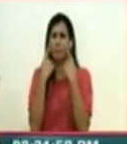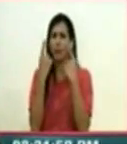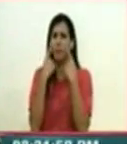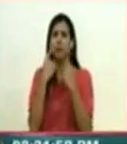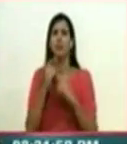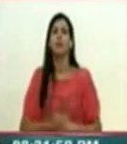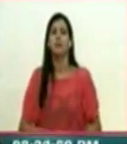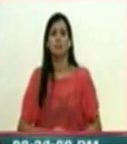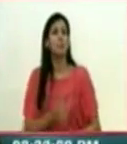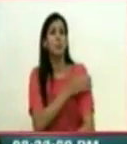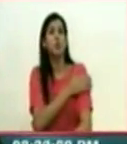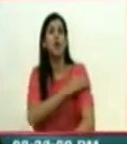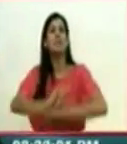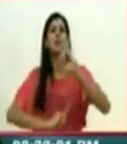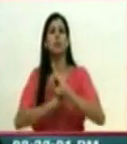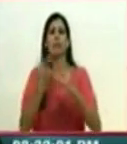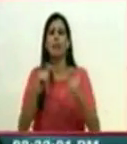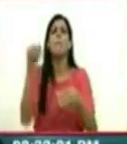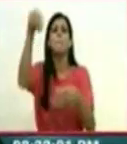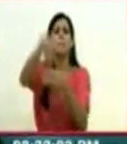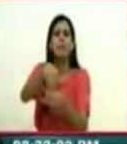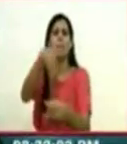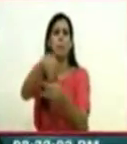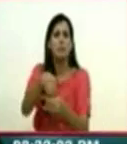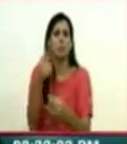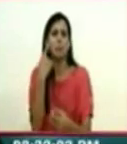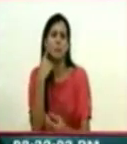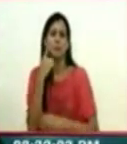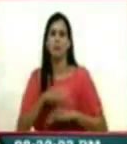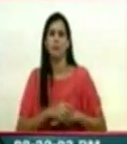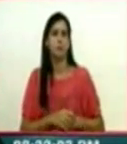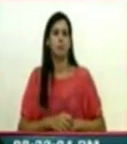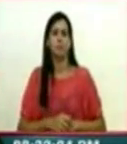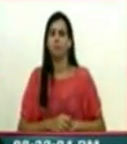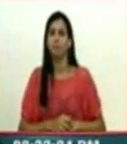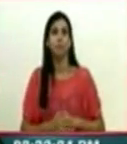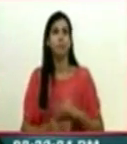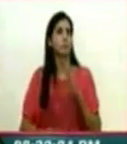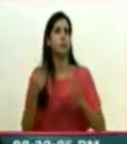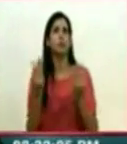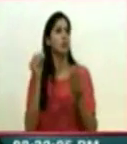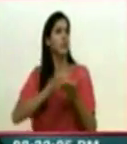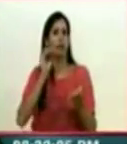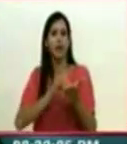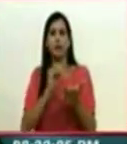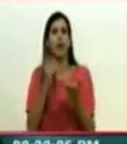derecha internacional que ha intentado, si se quiere, de una y mil maneras, hacer todo lo posible para derrocar el gobierno del